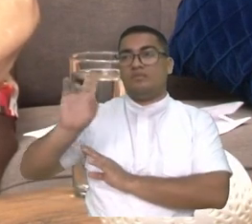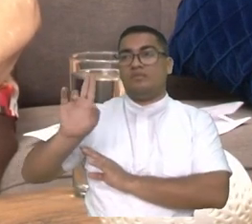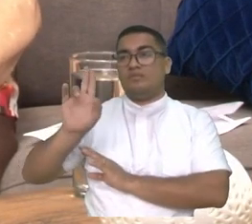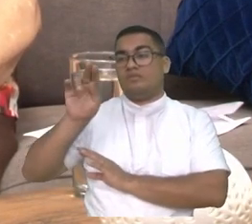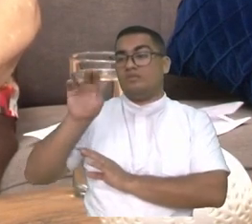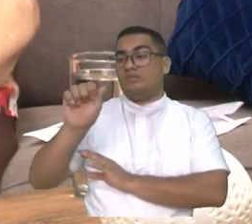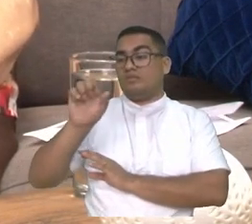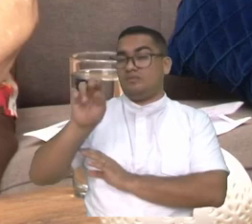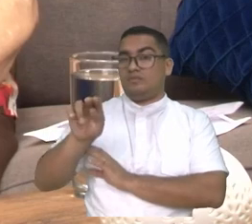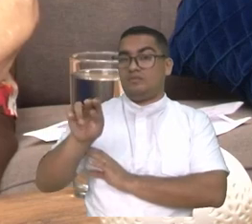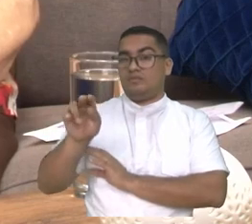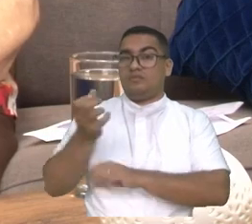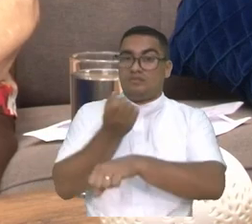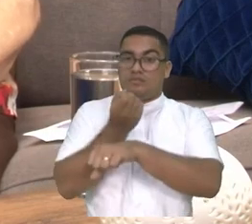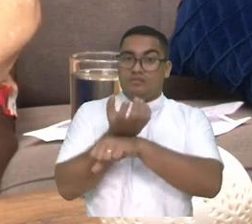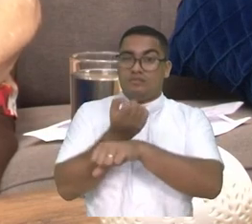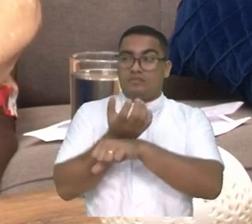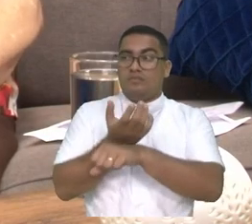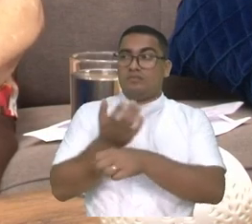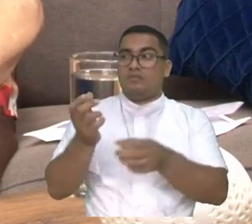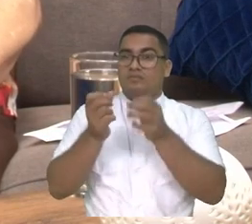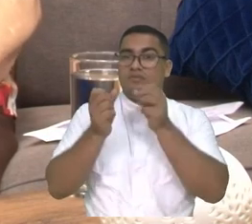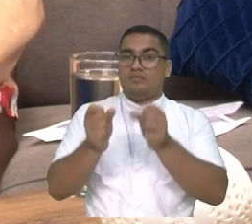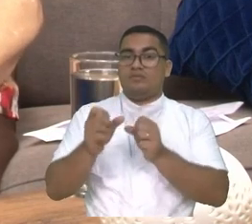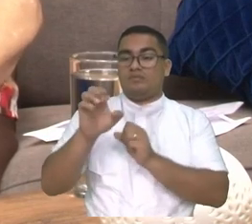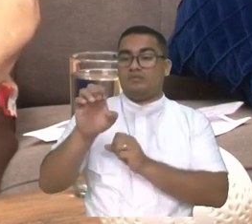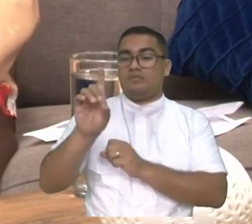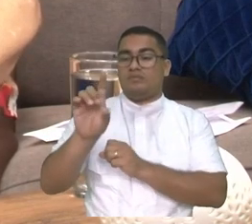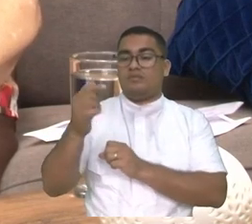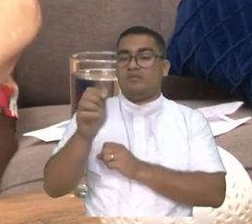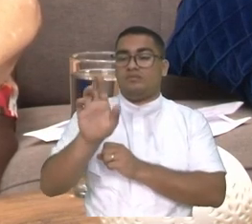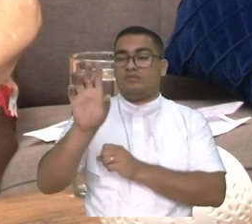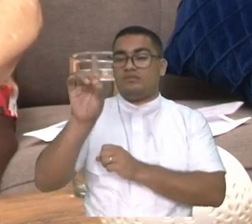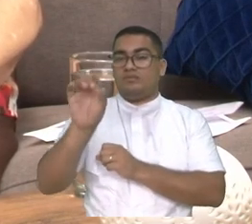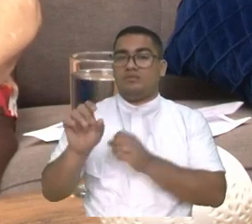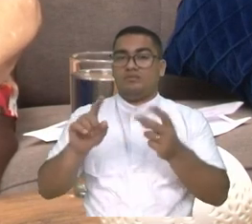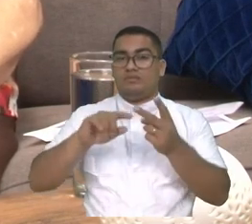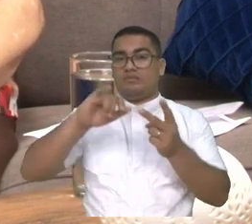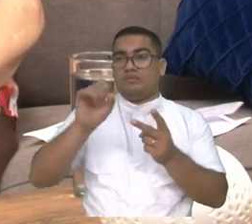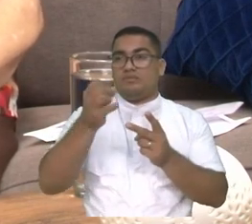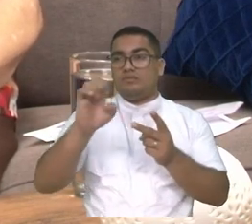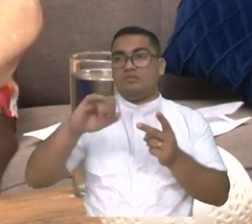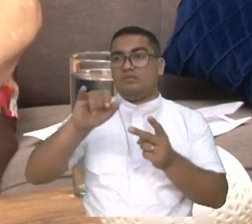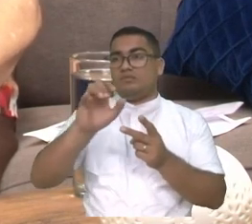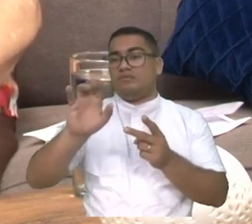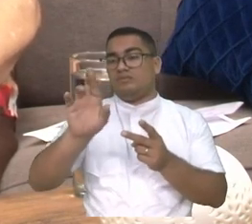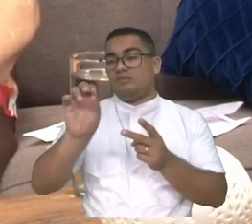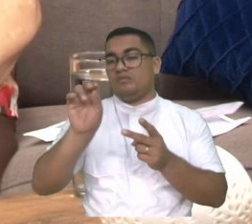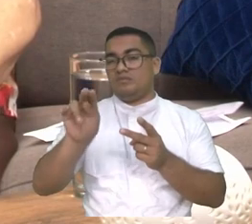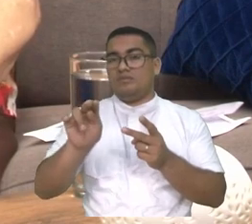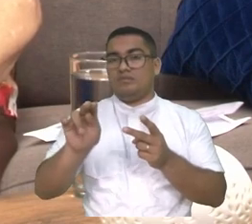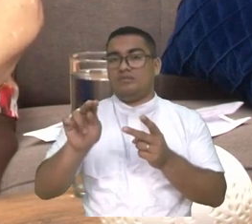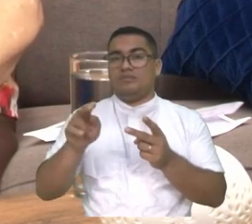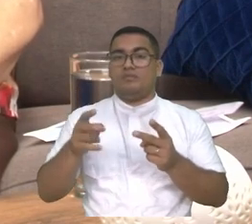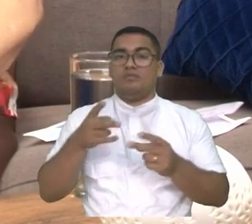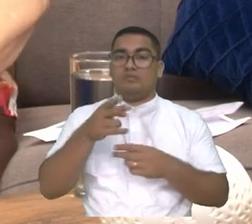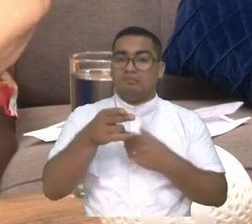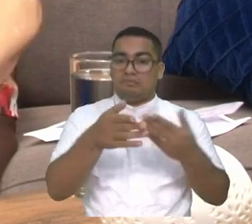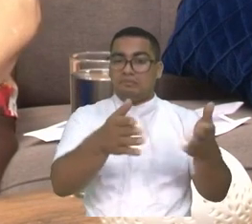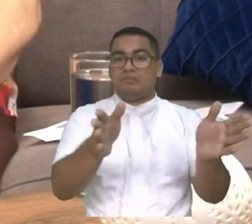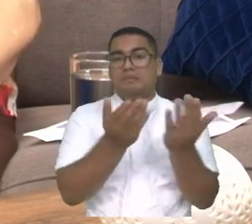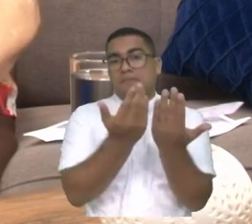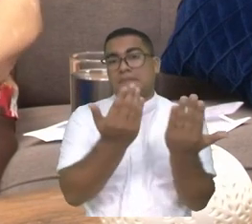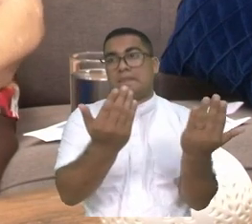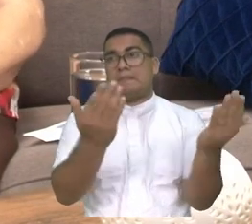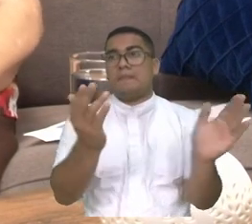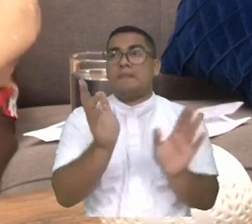Municipal de León, el doctor Edgardo Buitrago y José Girón Terán, el Museo y Archivo